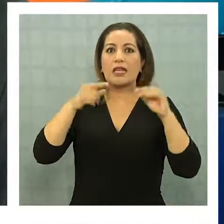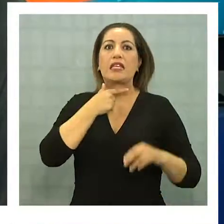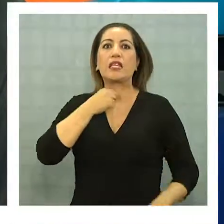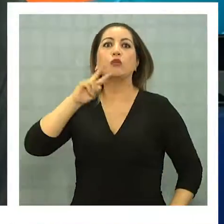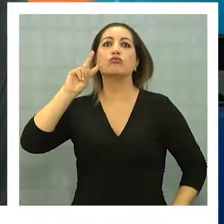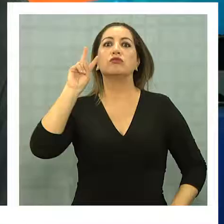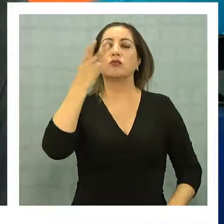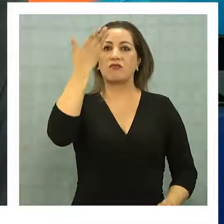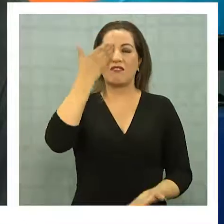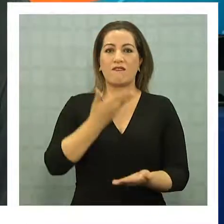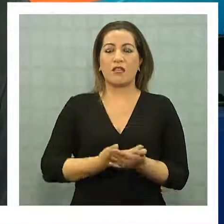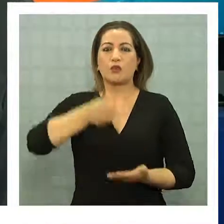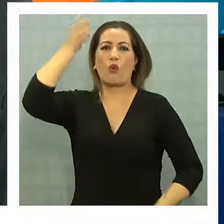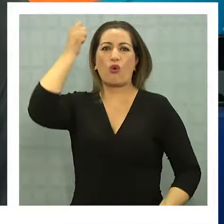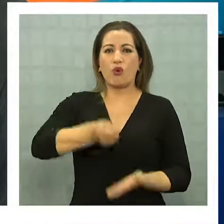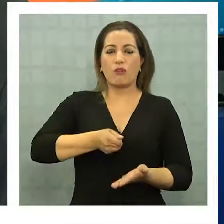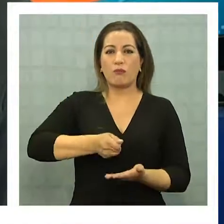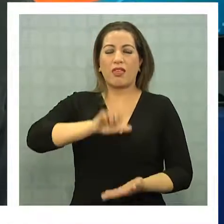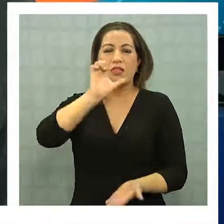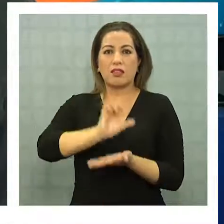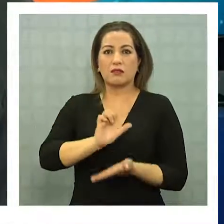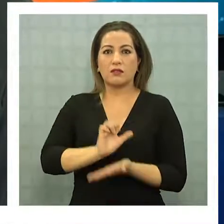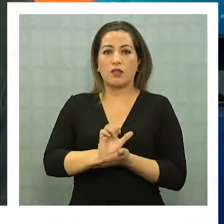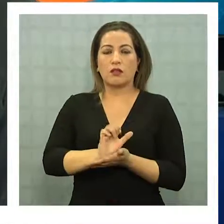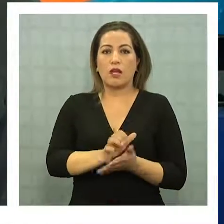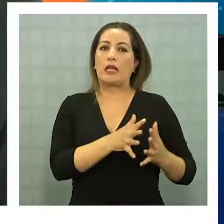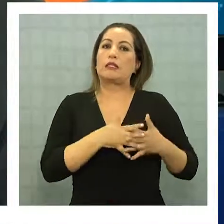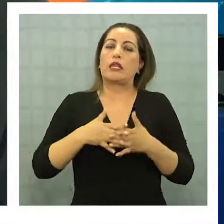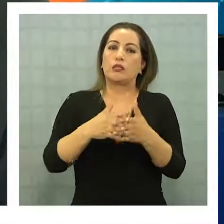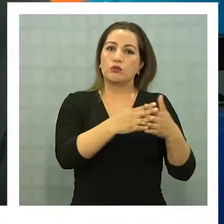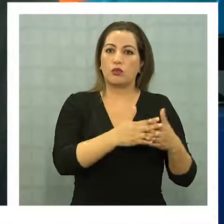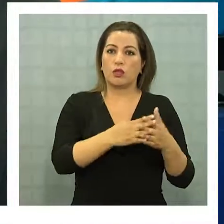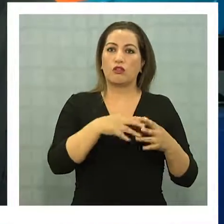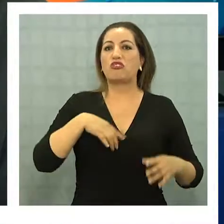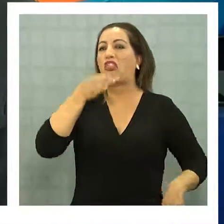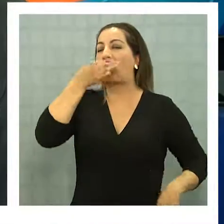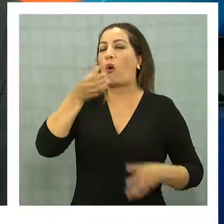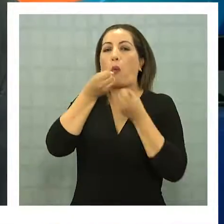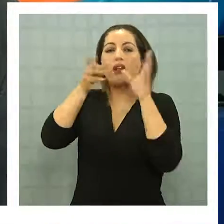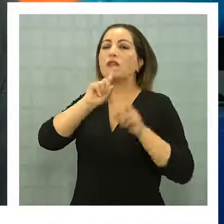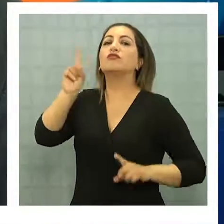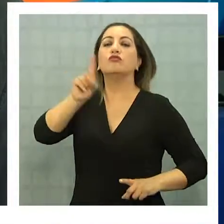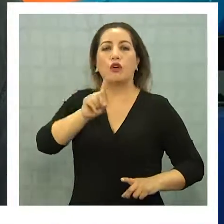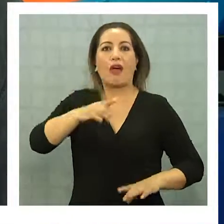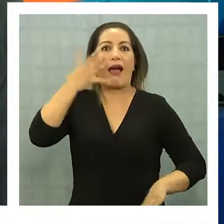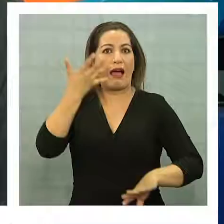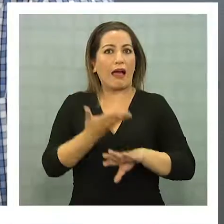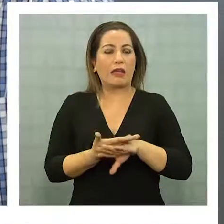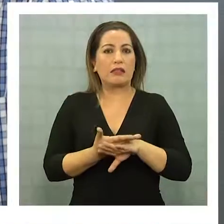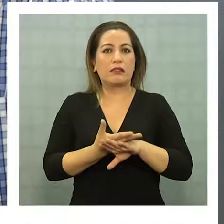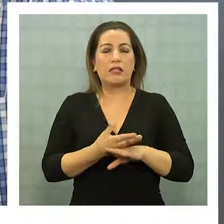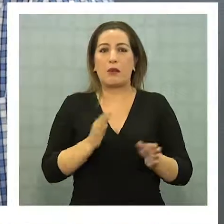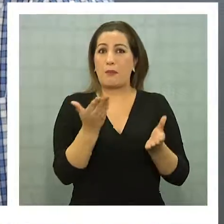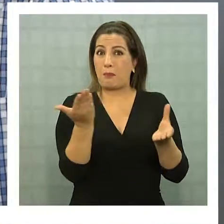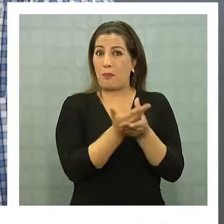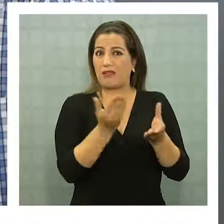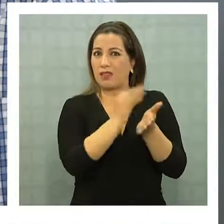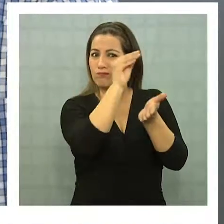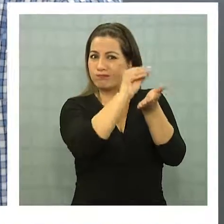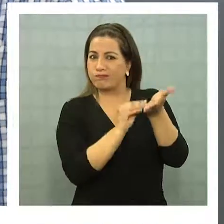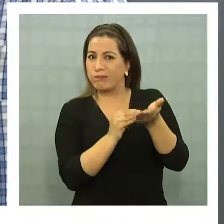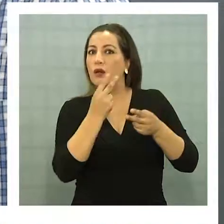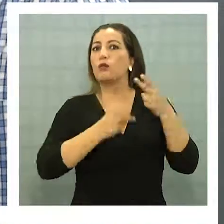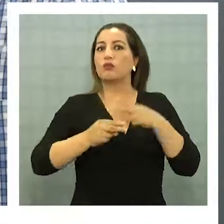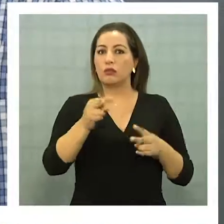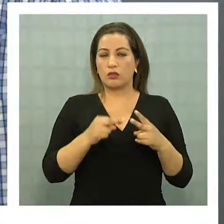segundo golpe de Estado. Sí. Eso lo dicen los cables norteamericanos, no es que lo esté diciendo uno por decir. Está ahí, está en la historia de estos cables. Un